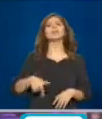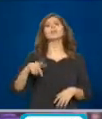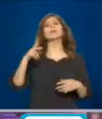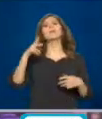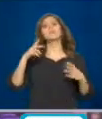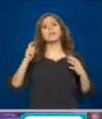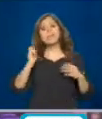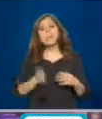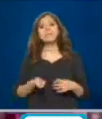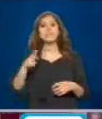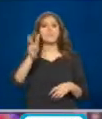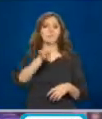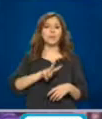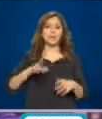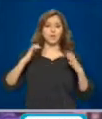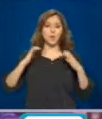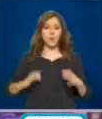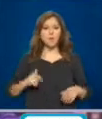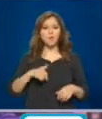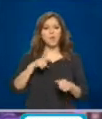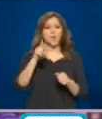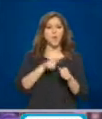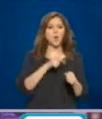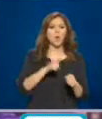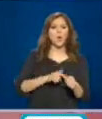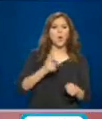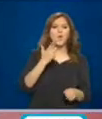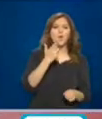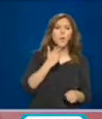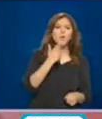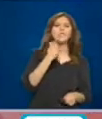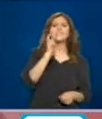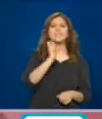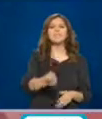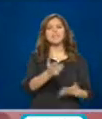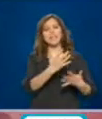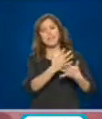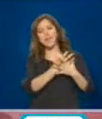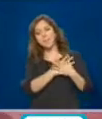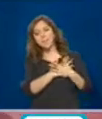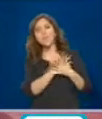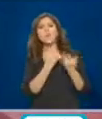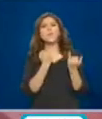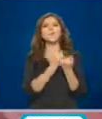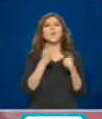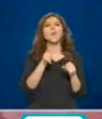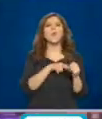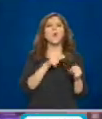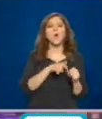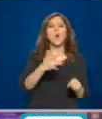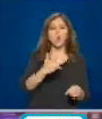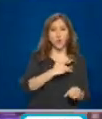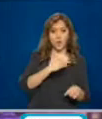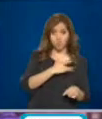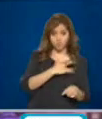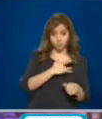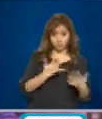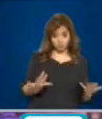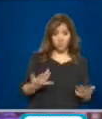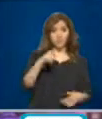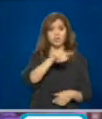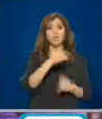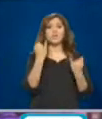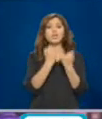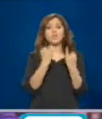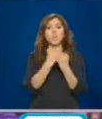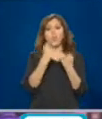el rojo. Ahí está. Porque el rojo es pasión, Amor. es amor, es el color del corazón. Sí. Y por supuesto el color del orgasmo.